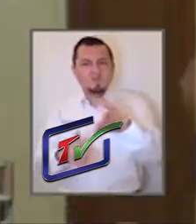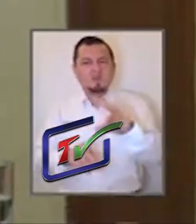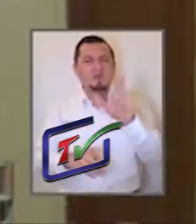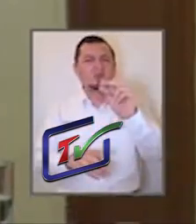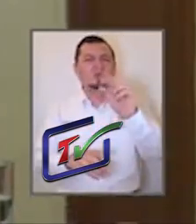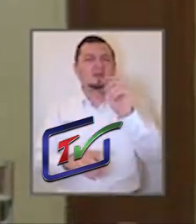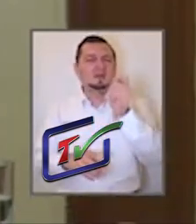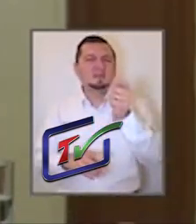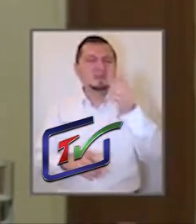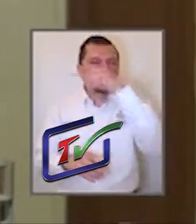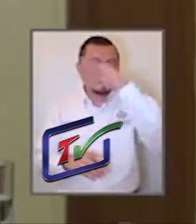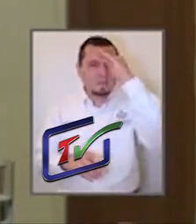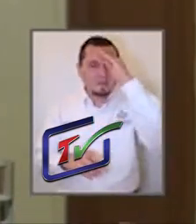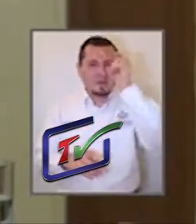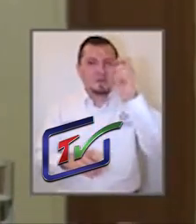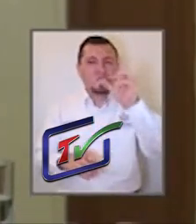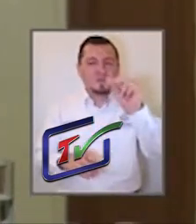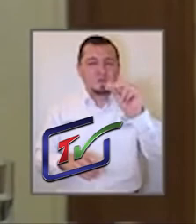Lo primero,